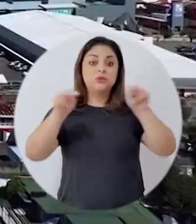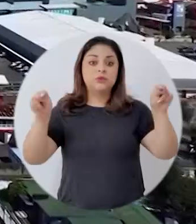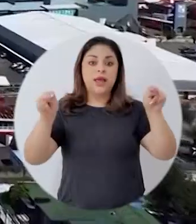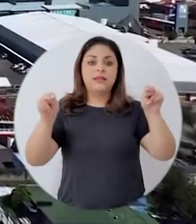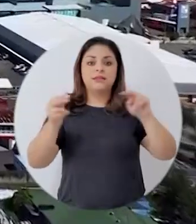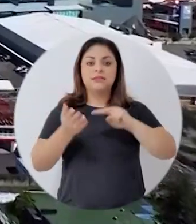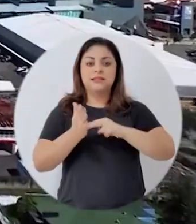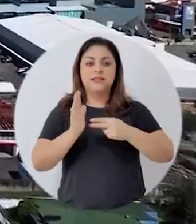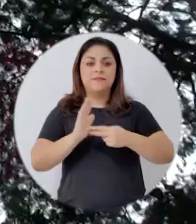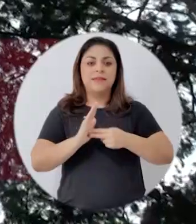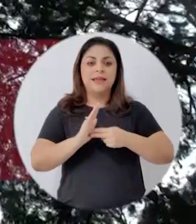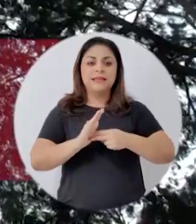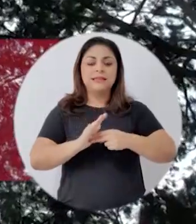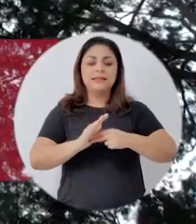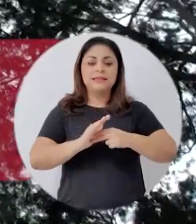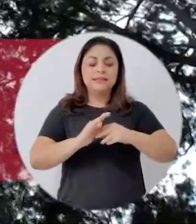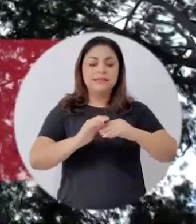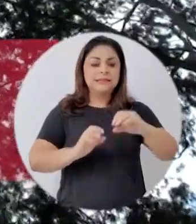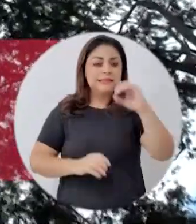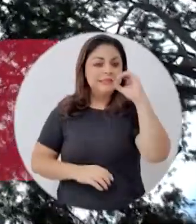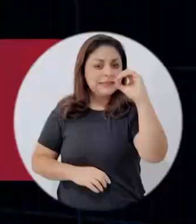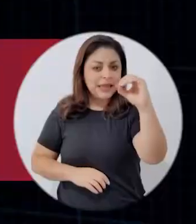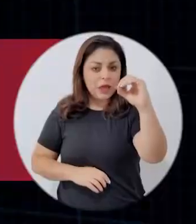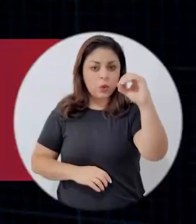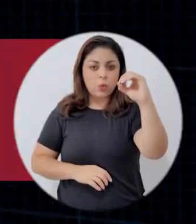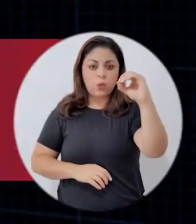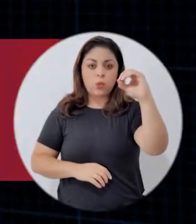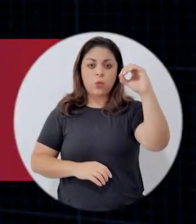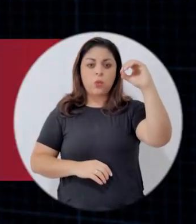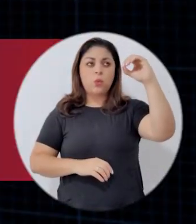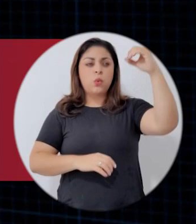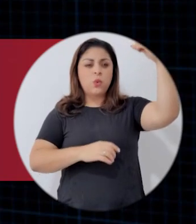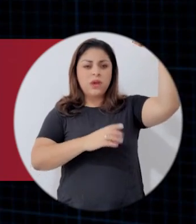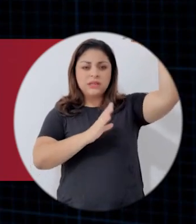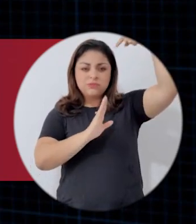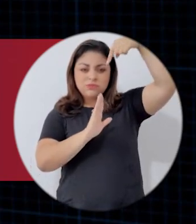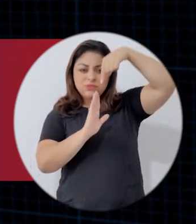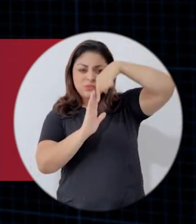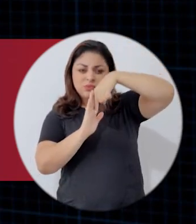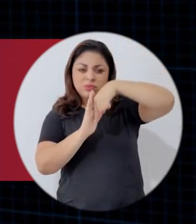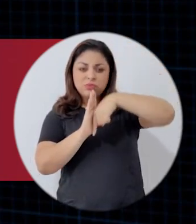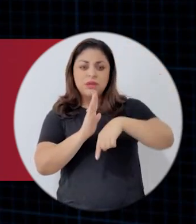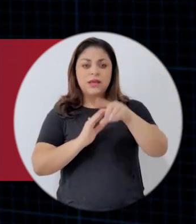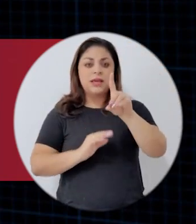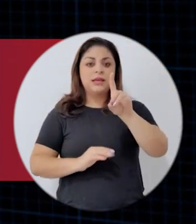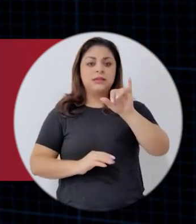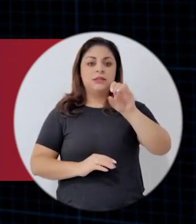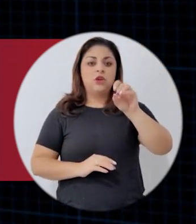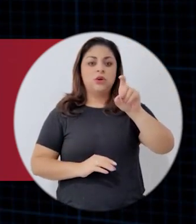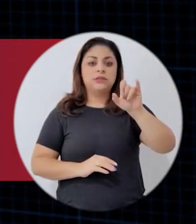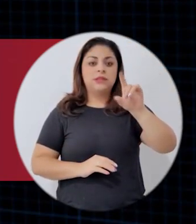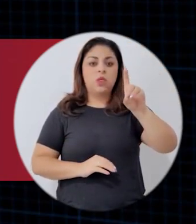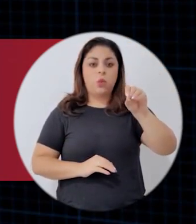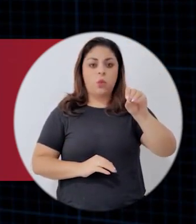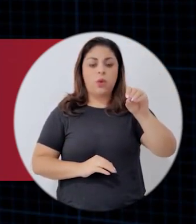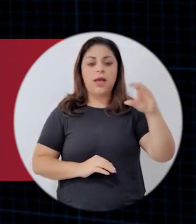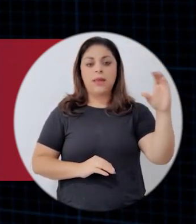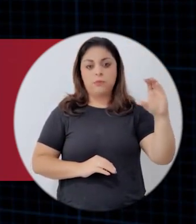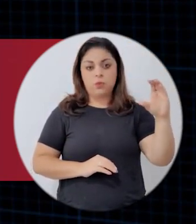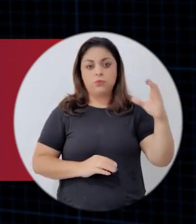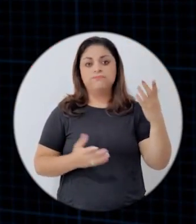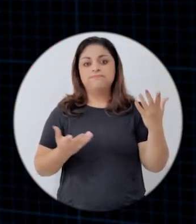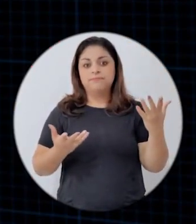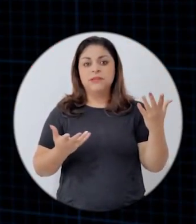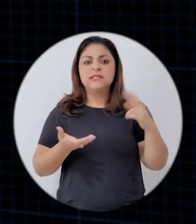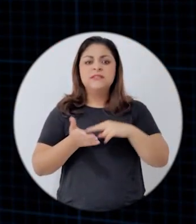de tener cero emisiones de dióxido de carbono, ¿verdad? Entonces tenemos que encontrar cuáles son las fuentes de